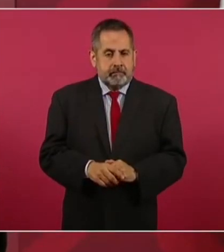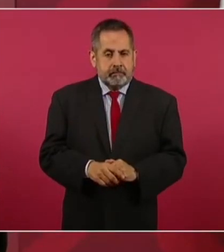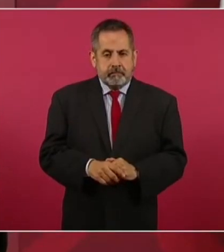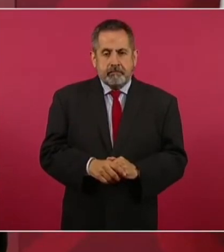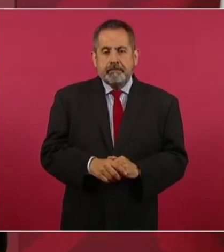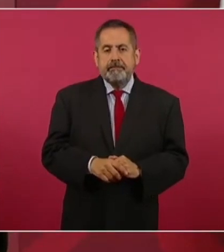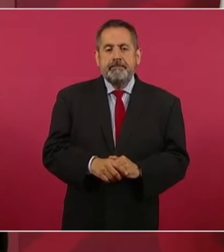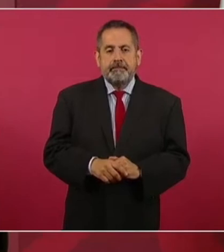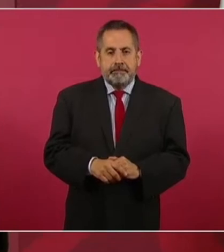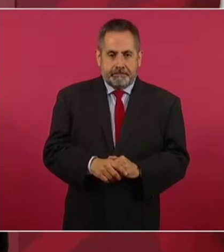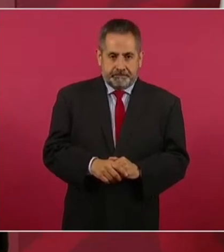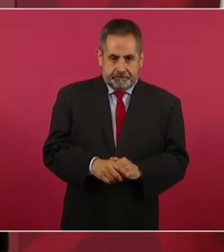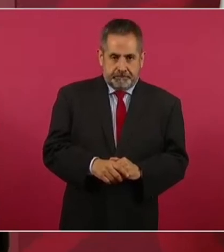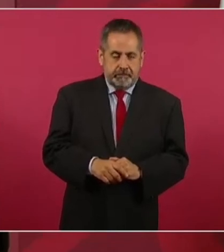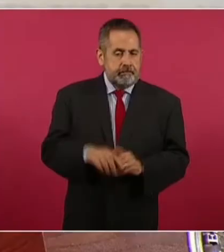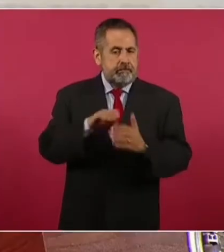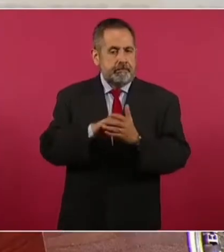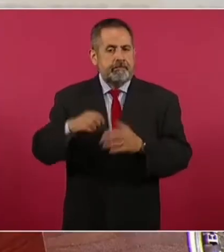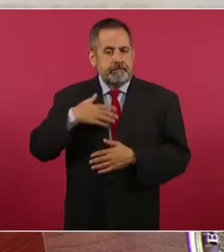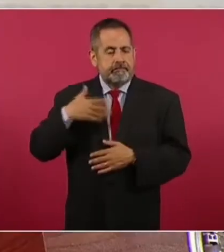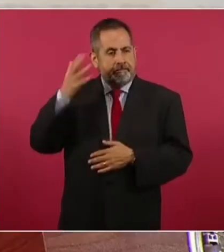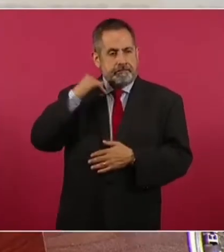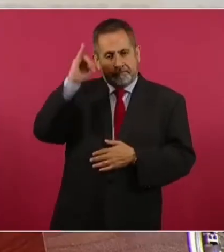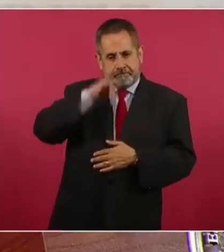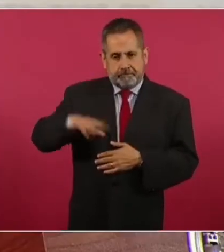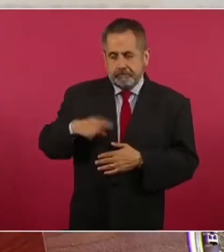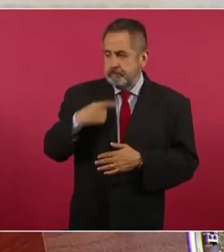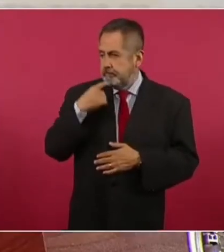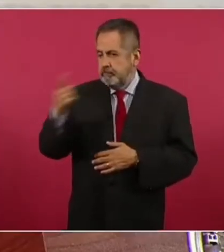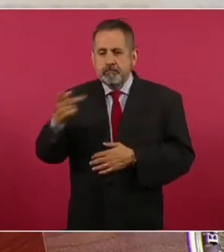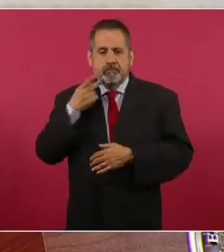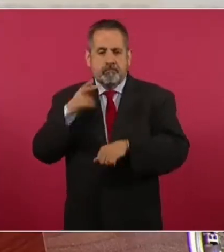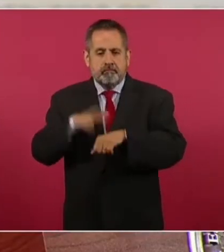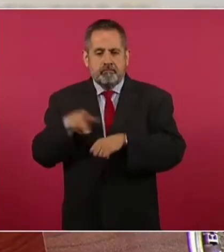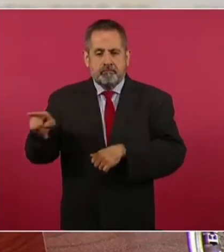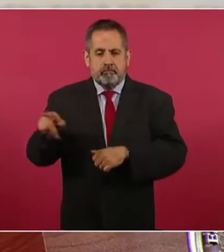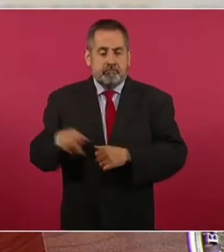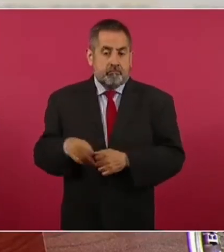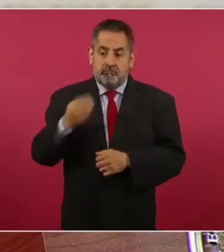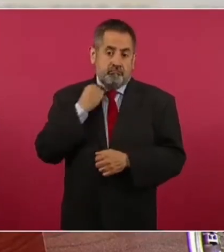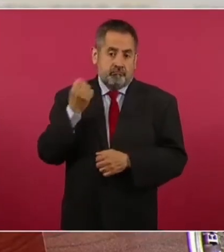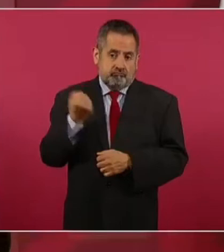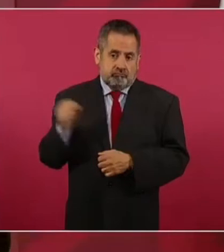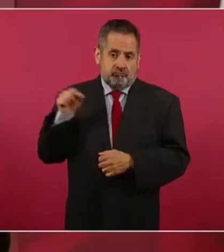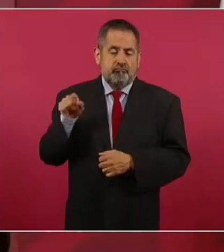yo cuando fui jefe de gobierno le decía yo al procurador, un gran abogado,